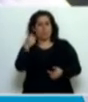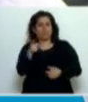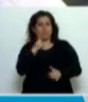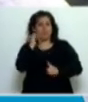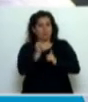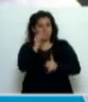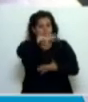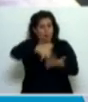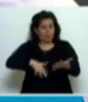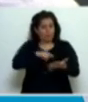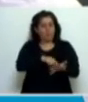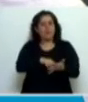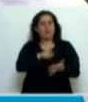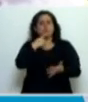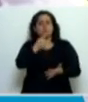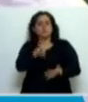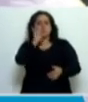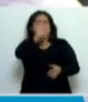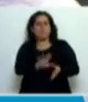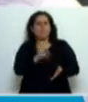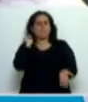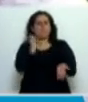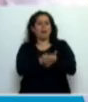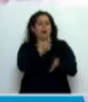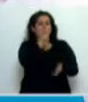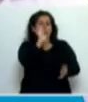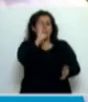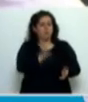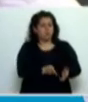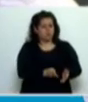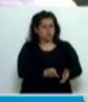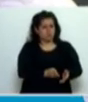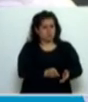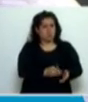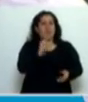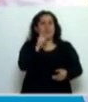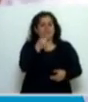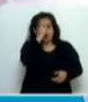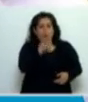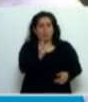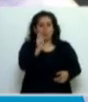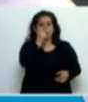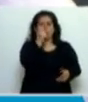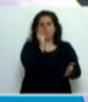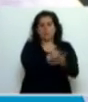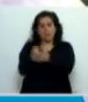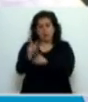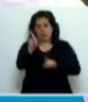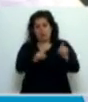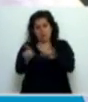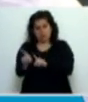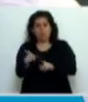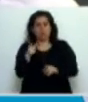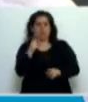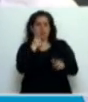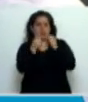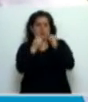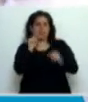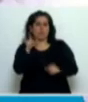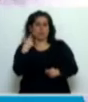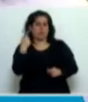que solamente prevé el pago del 40% de los juicios, o sea, de los reclamos de los jubilados que están en